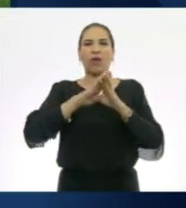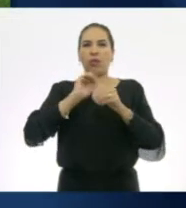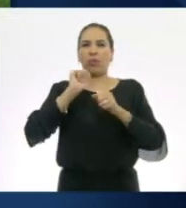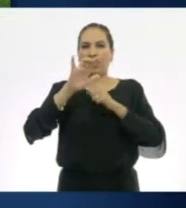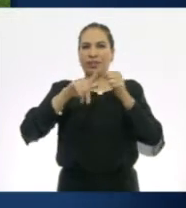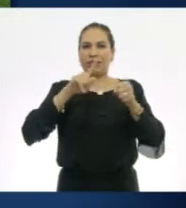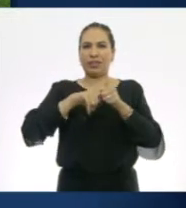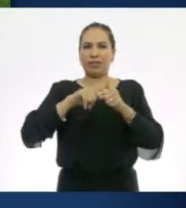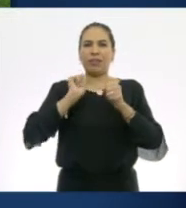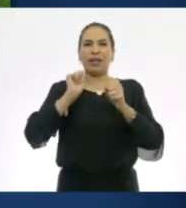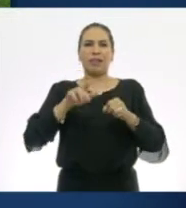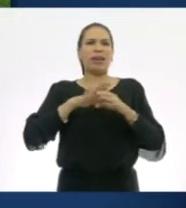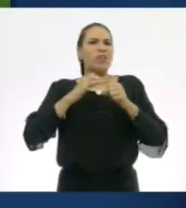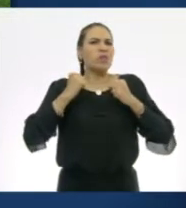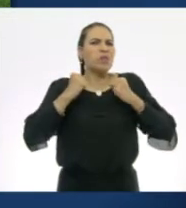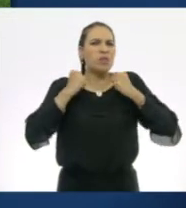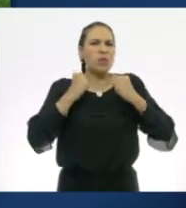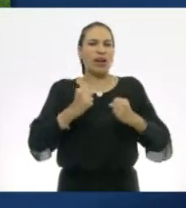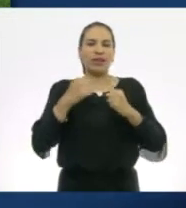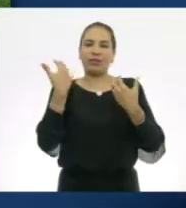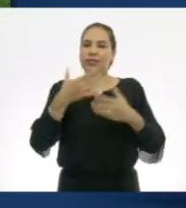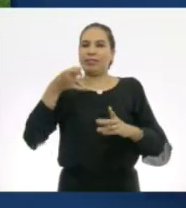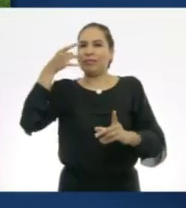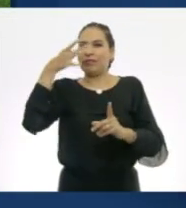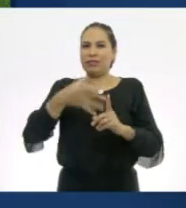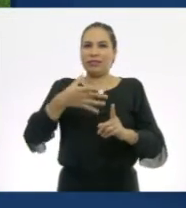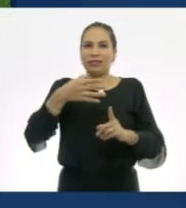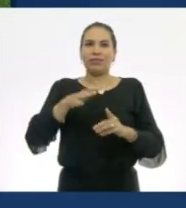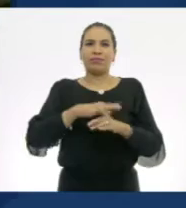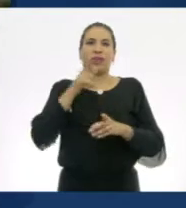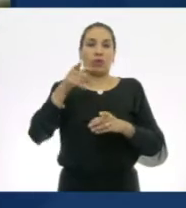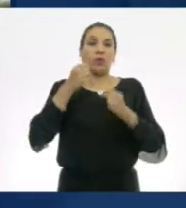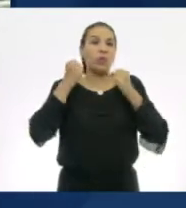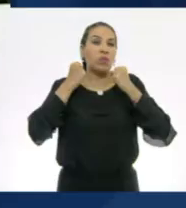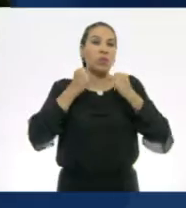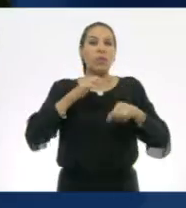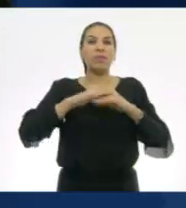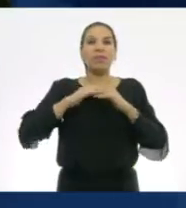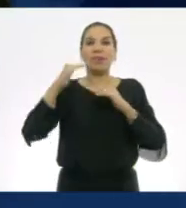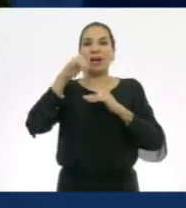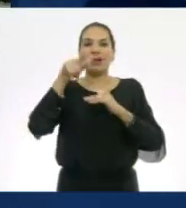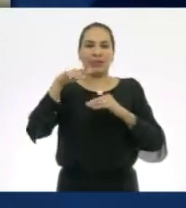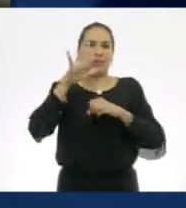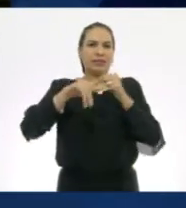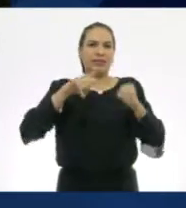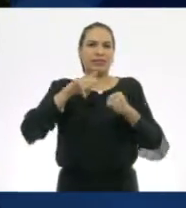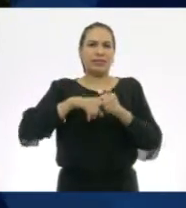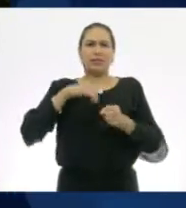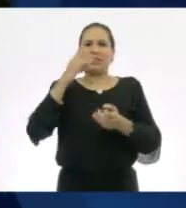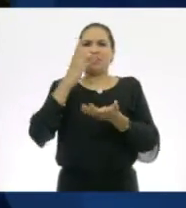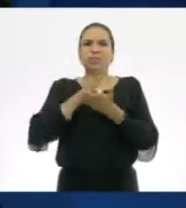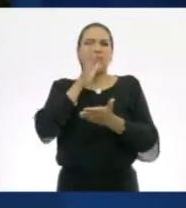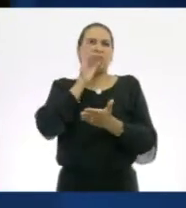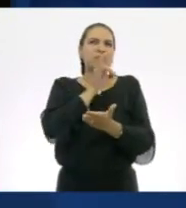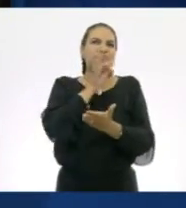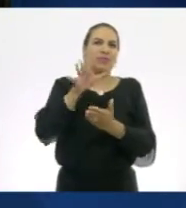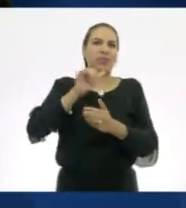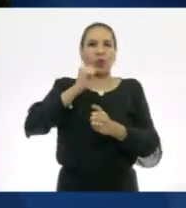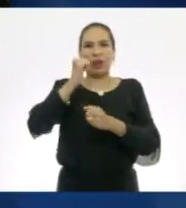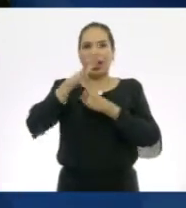mamífero más fuerte e imponente. Una criatura casi invencible.